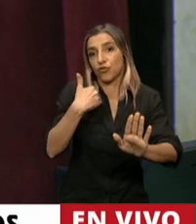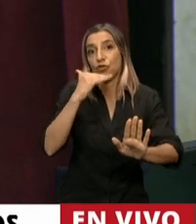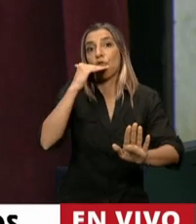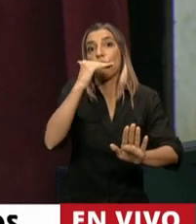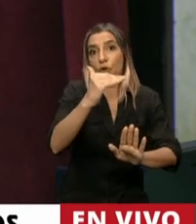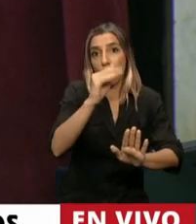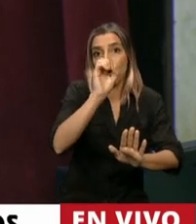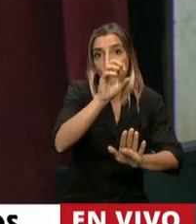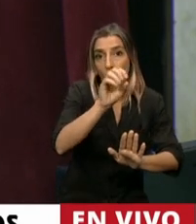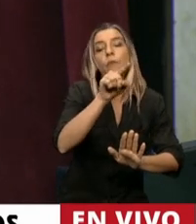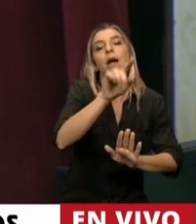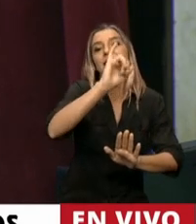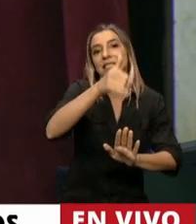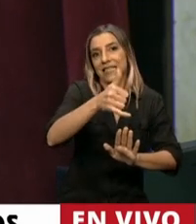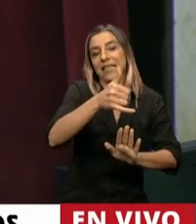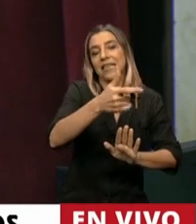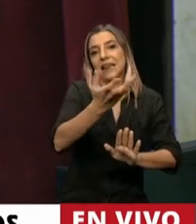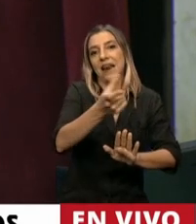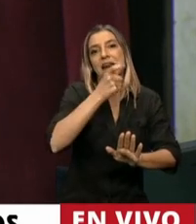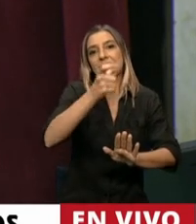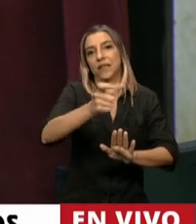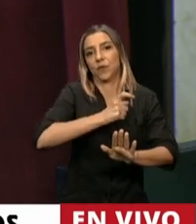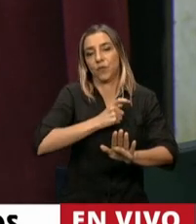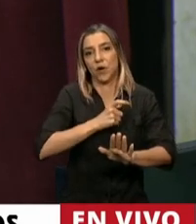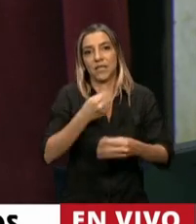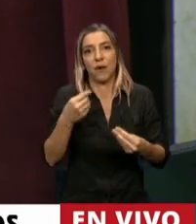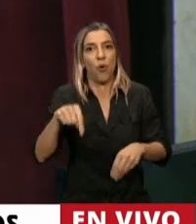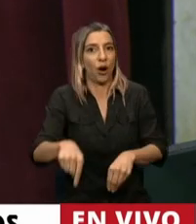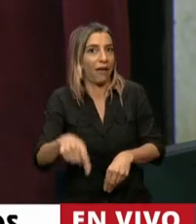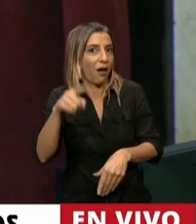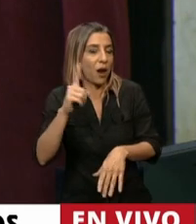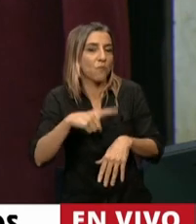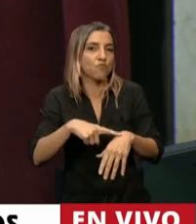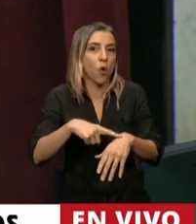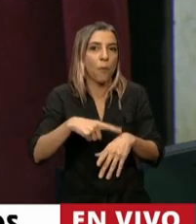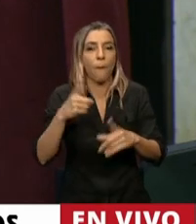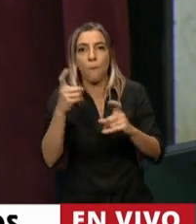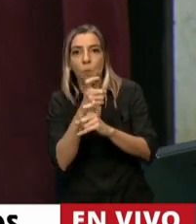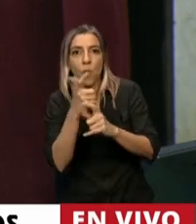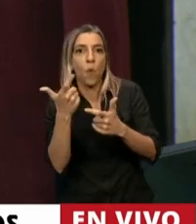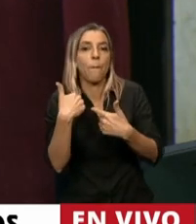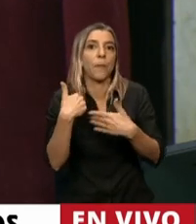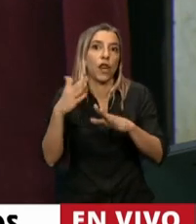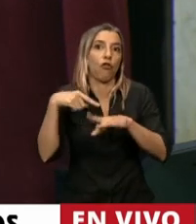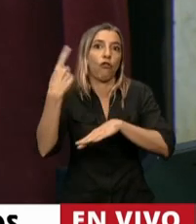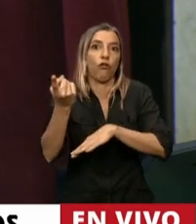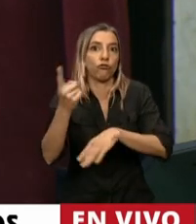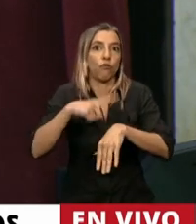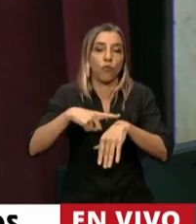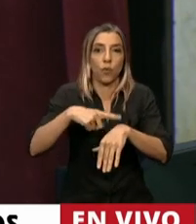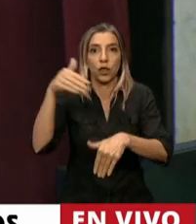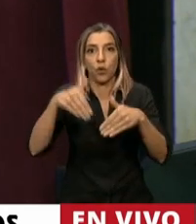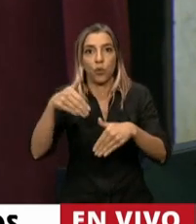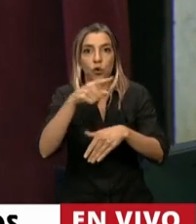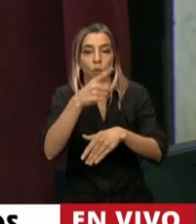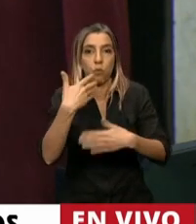hay problema, pero en una votación donde a lo mejor hay una elección pareja puede generar una